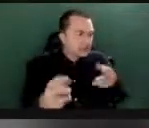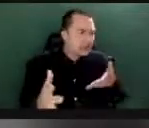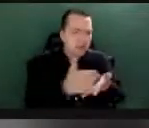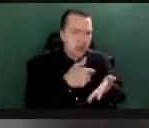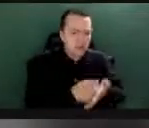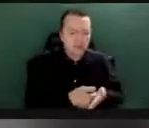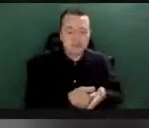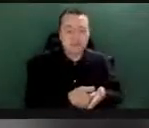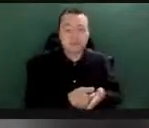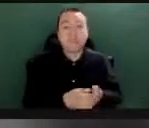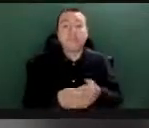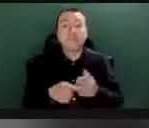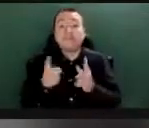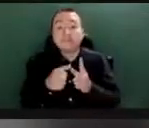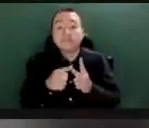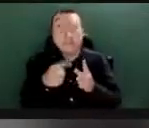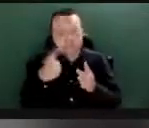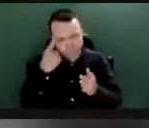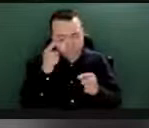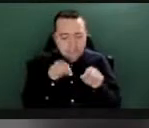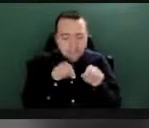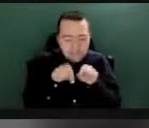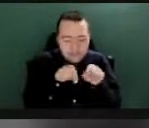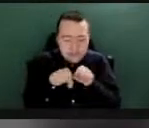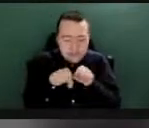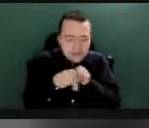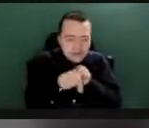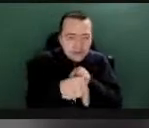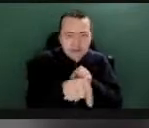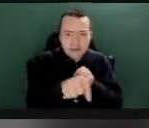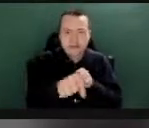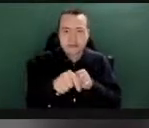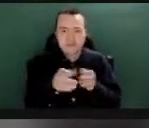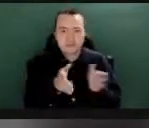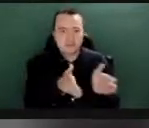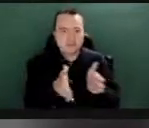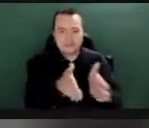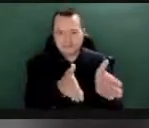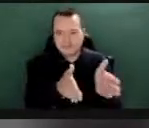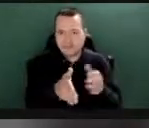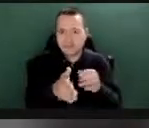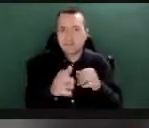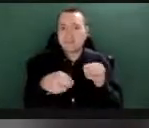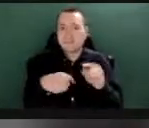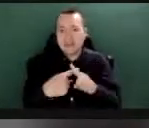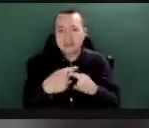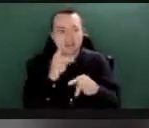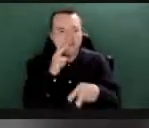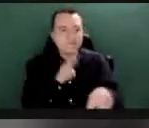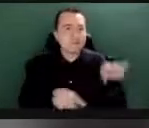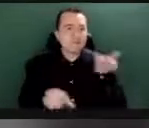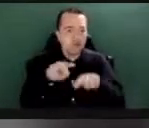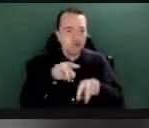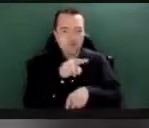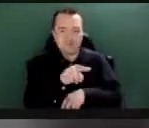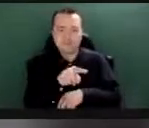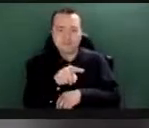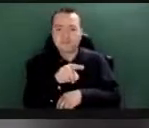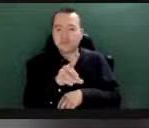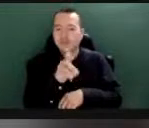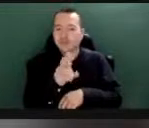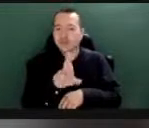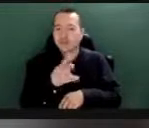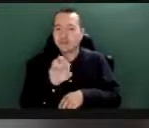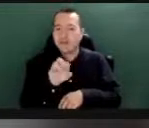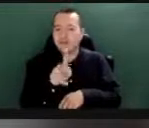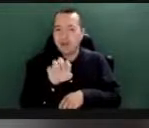la visión. Y me encantó cómo lo trajo a colación la doctora Pontoni, porque un elemento esencial de